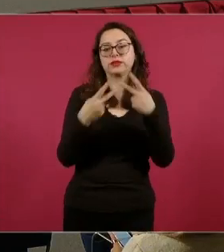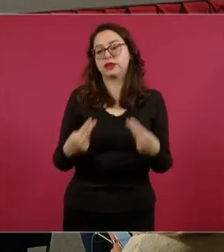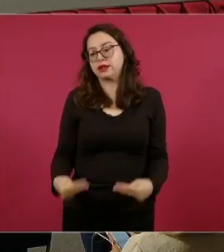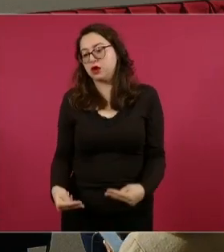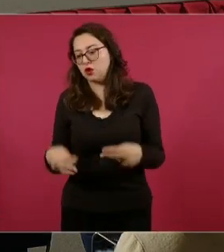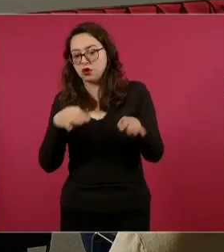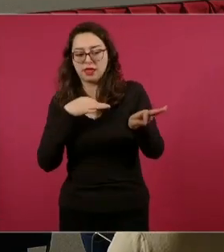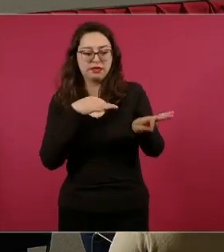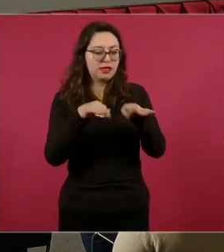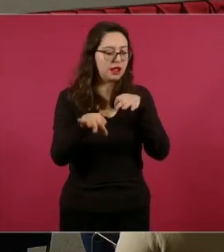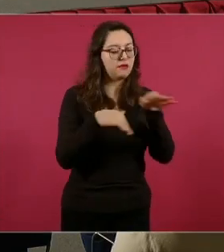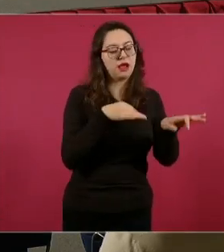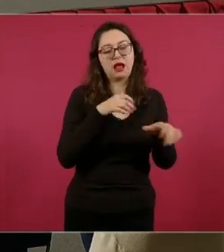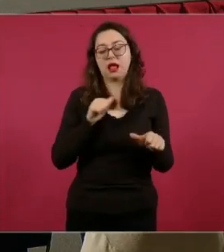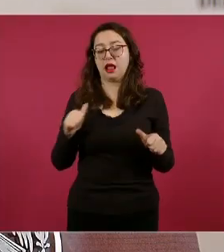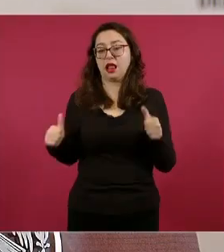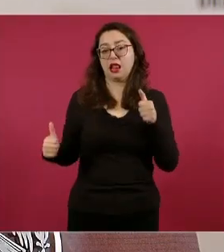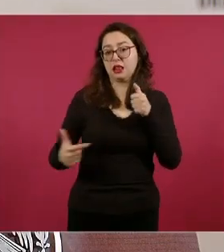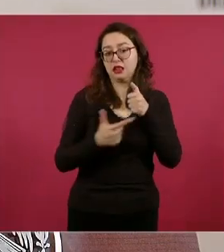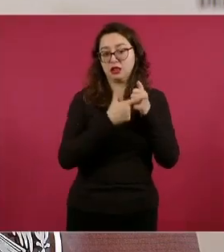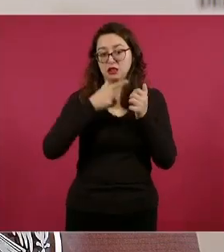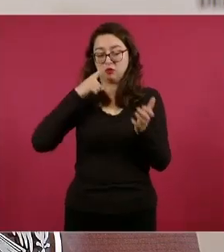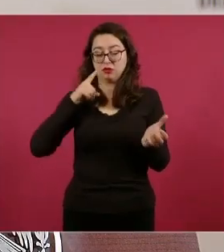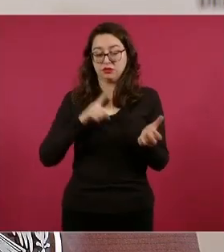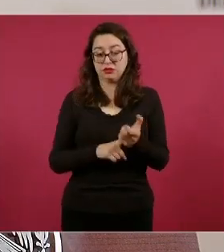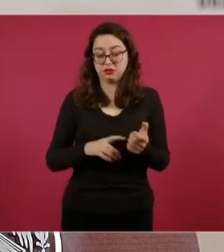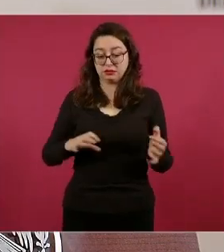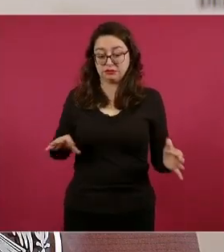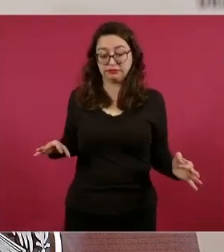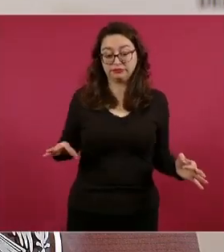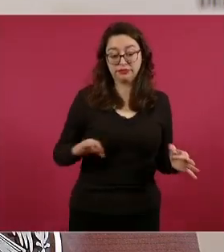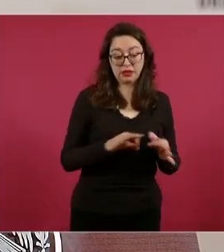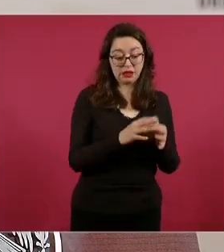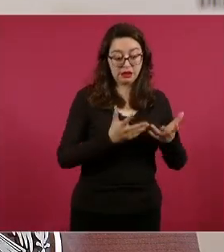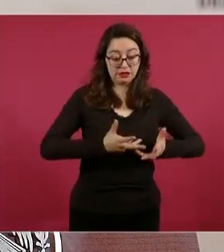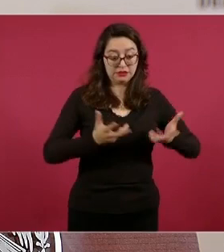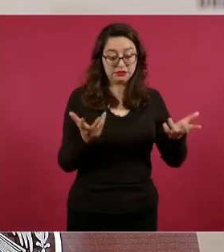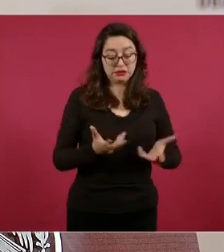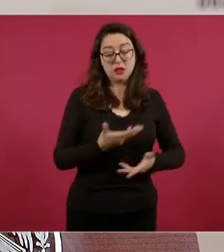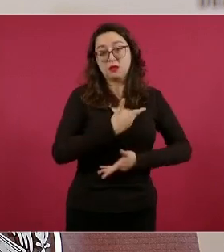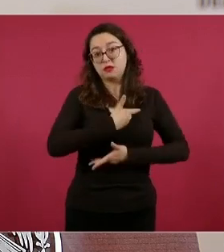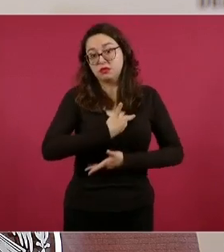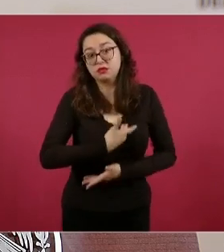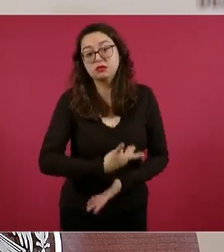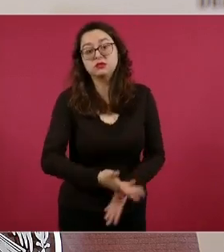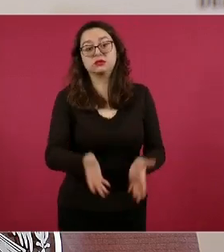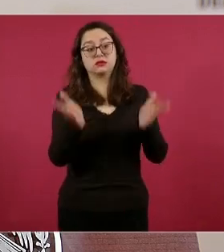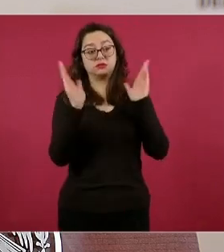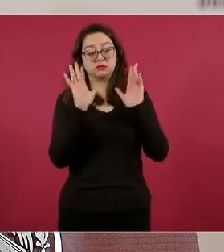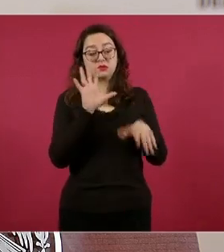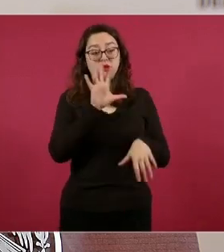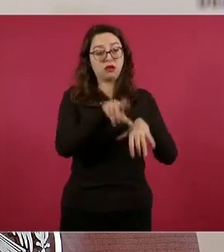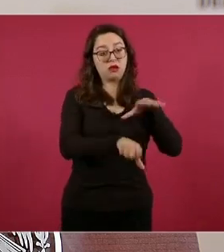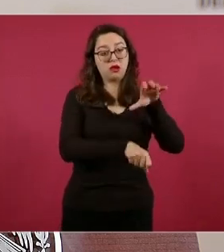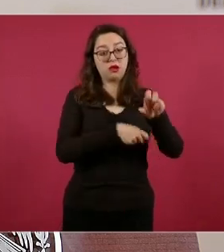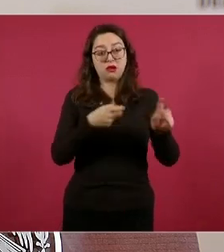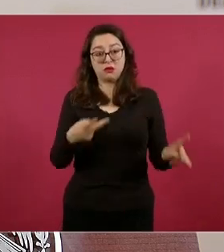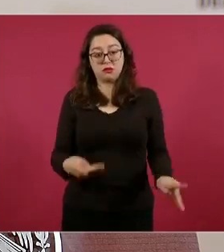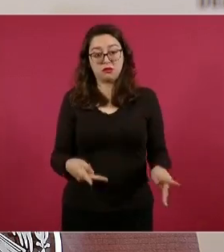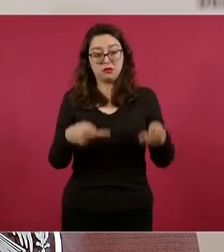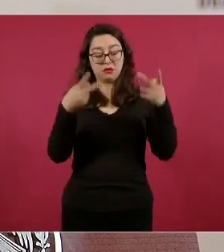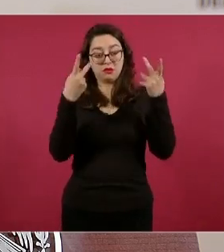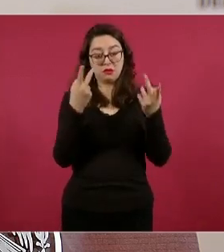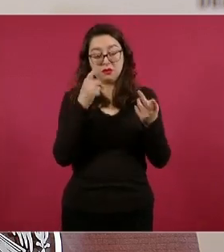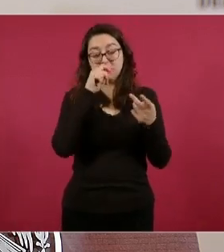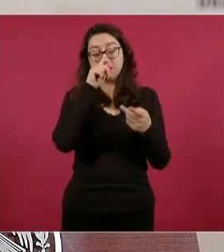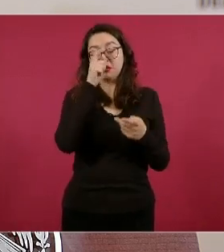otra actividad relacionada a la producción, distribución y enajenación ilícita de